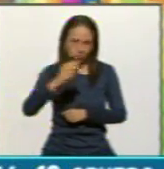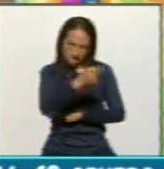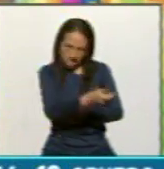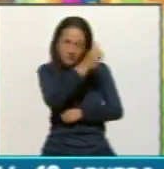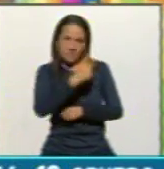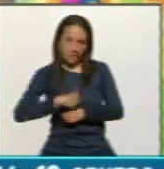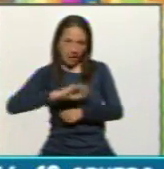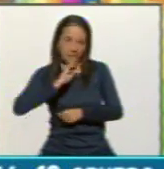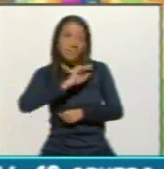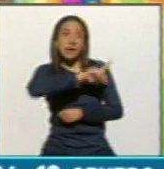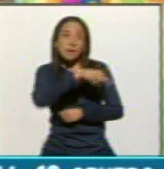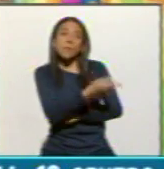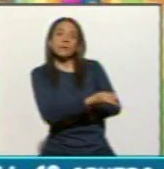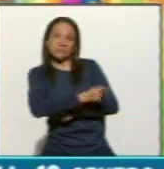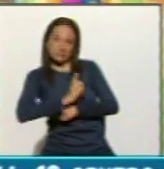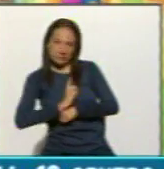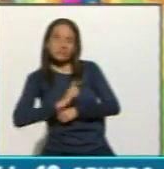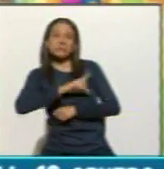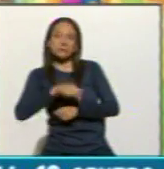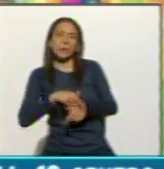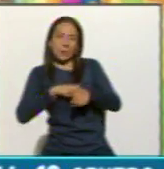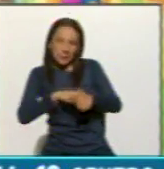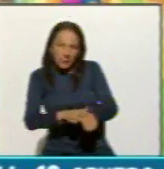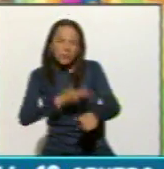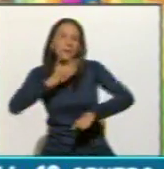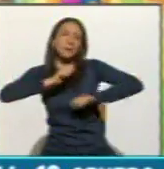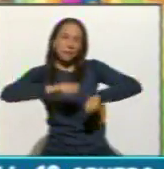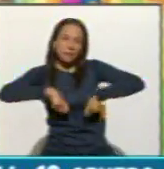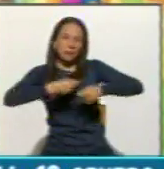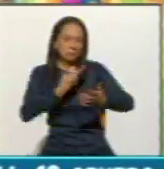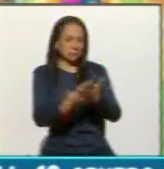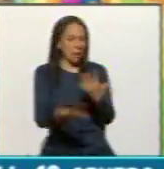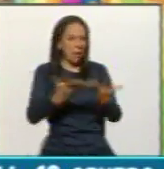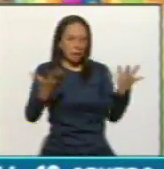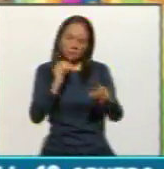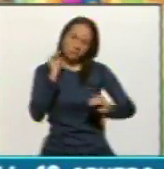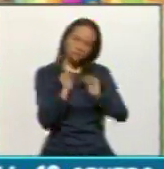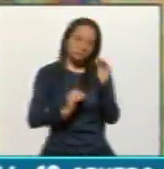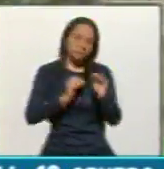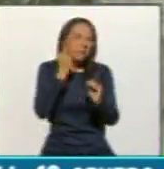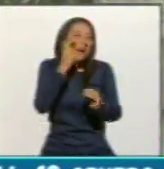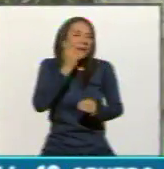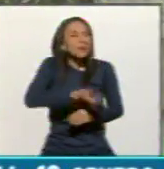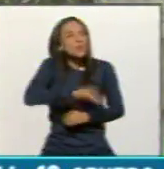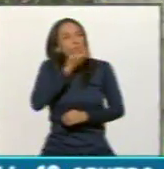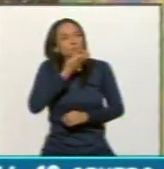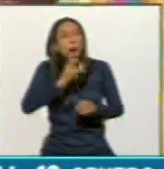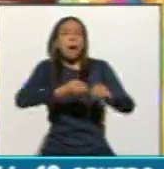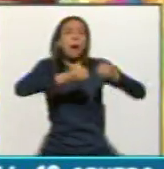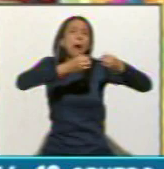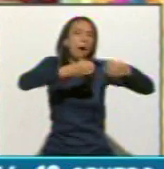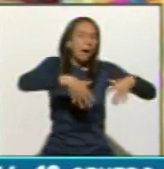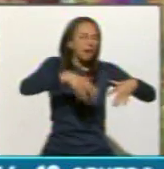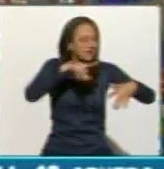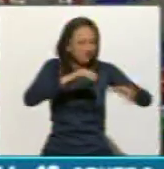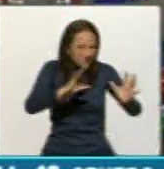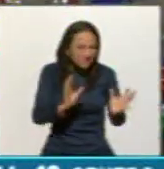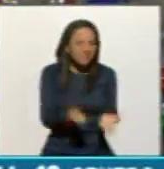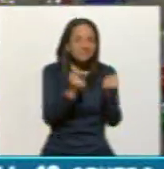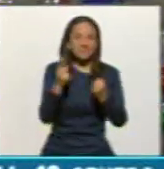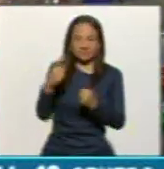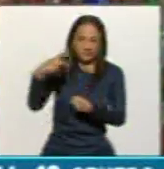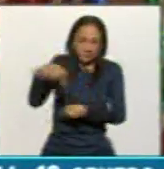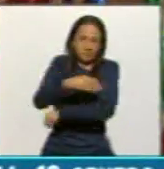tradición, siguiendo elaborando las piñatas para que no se pierdan las tradiciones. Una familia artesanal dedicada a este